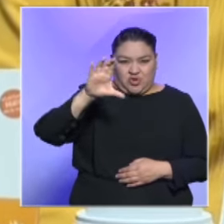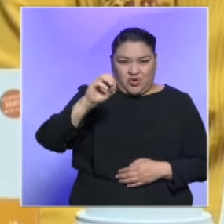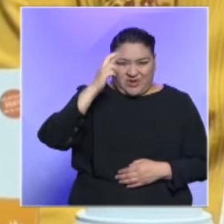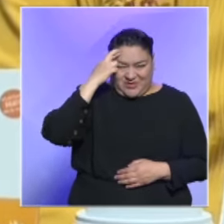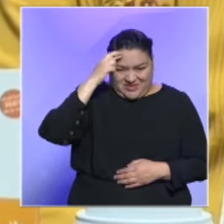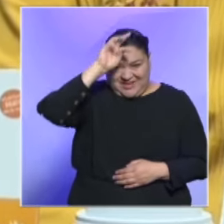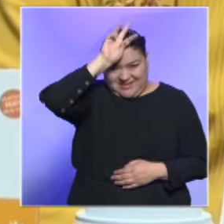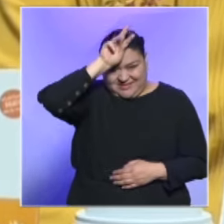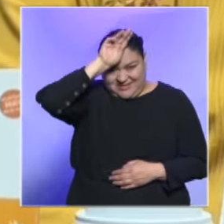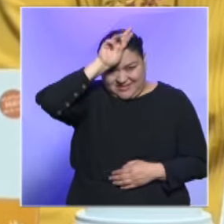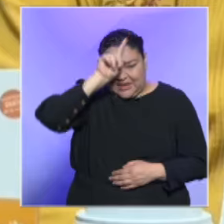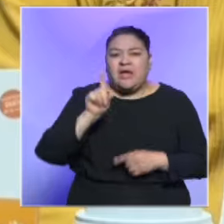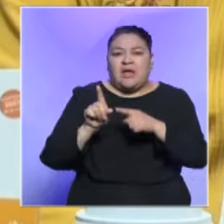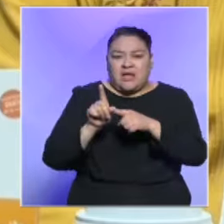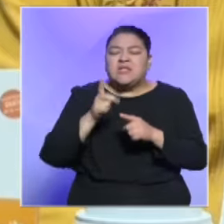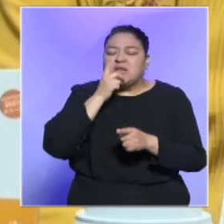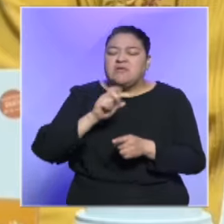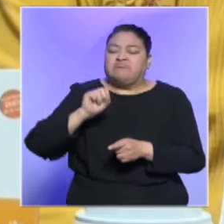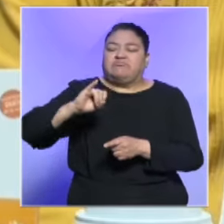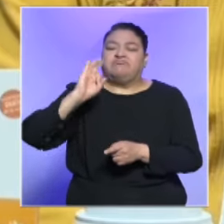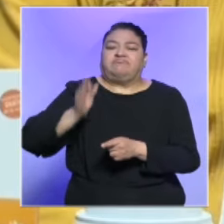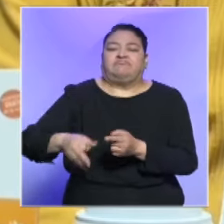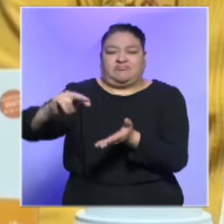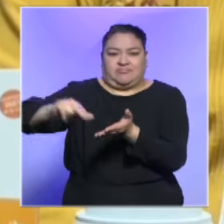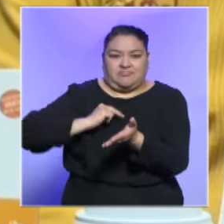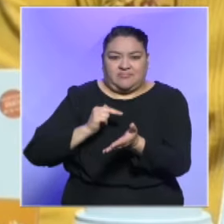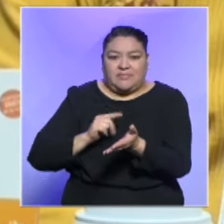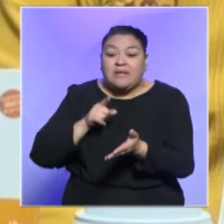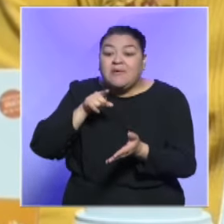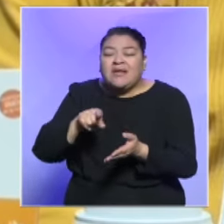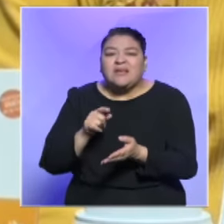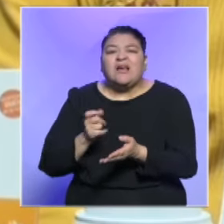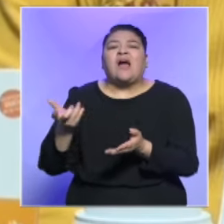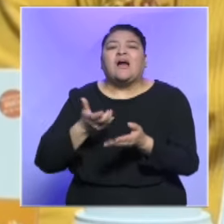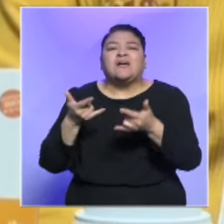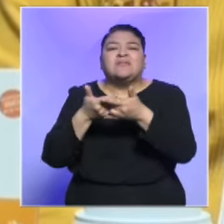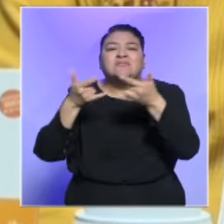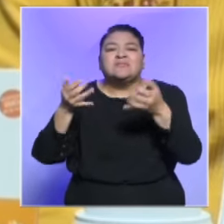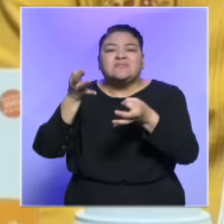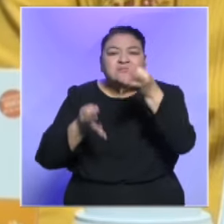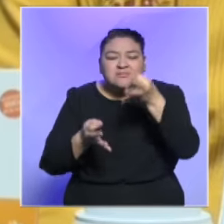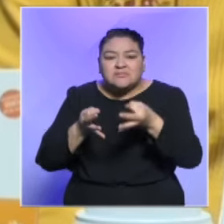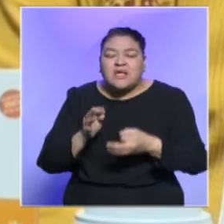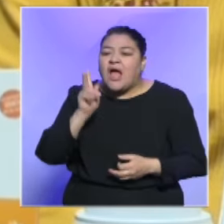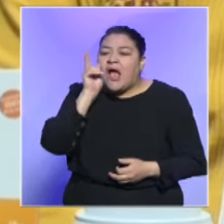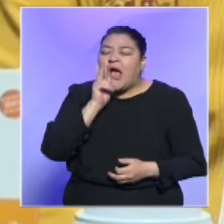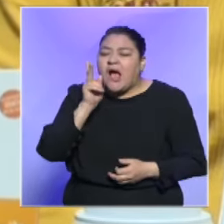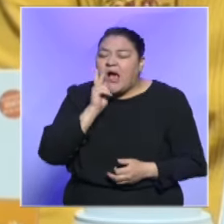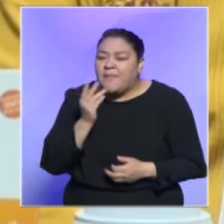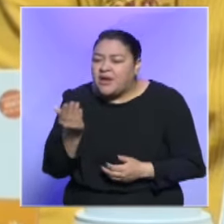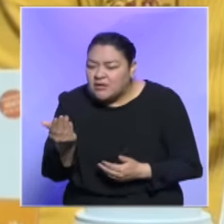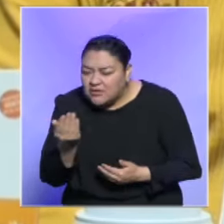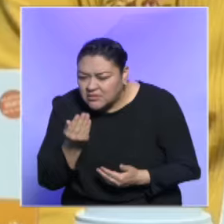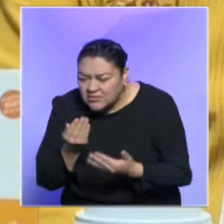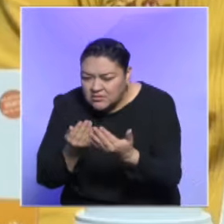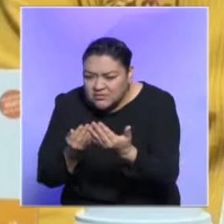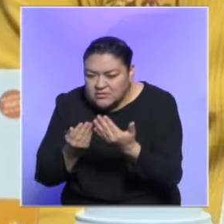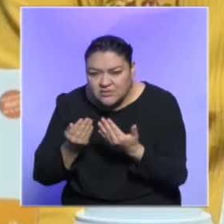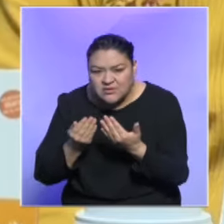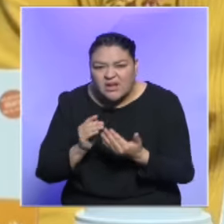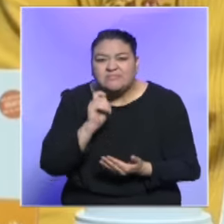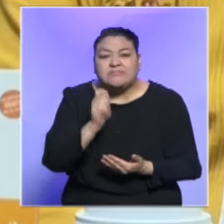lo que se hizo fue hacer un ejercicio de la prueba, la carga dinámica de la prueba. ¿Qué